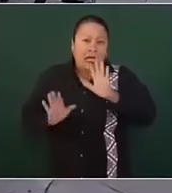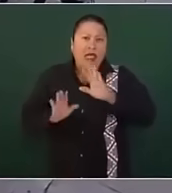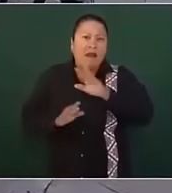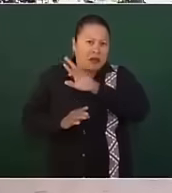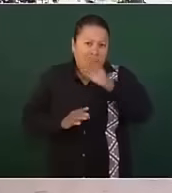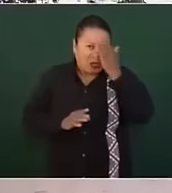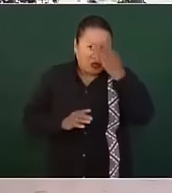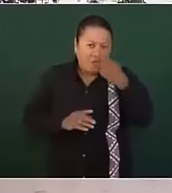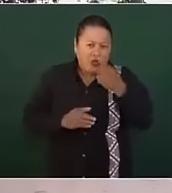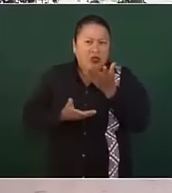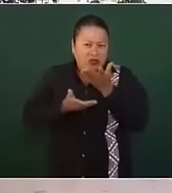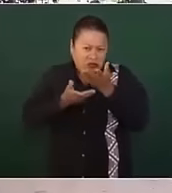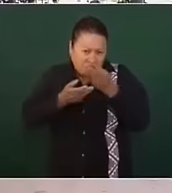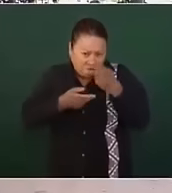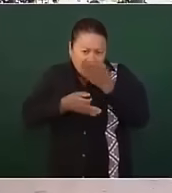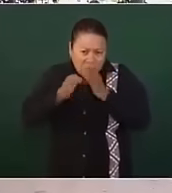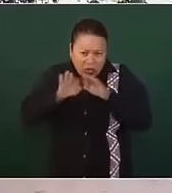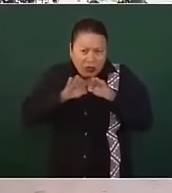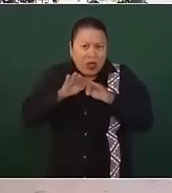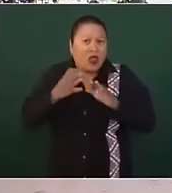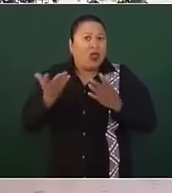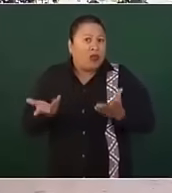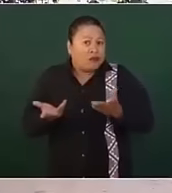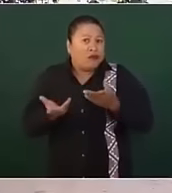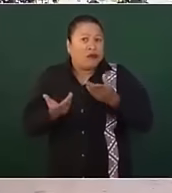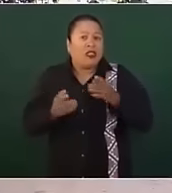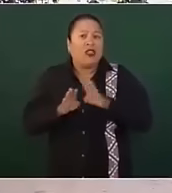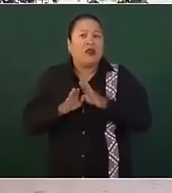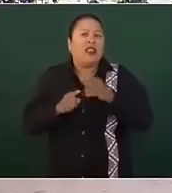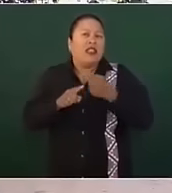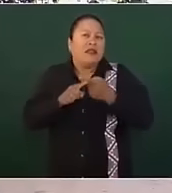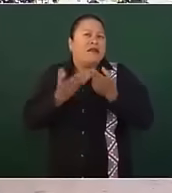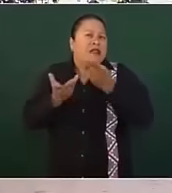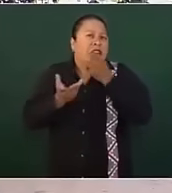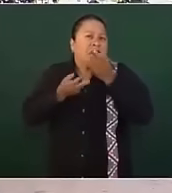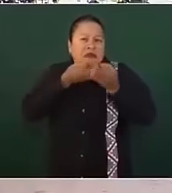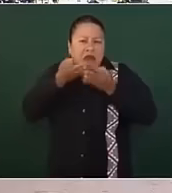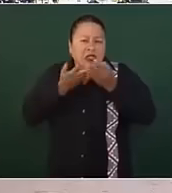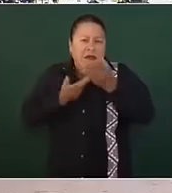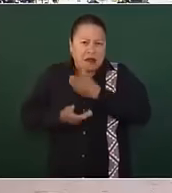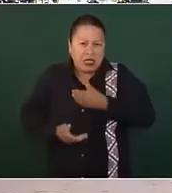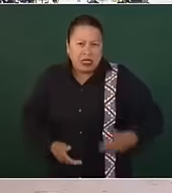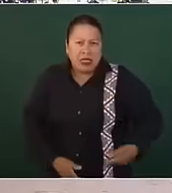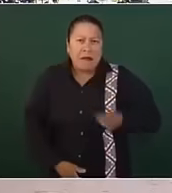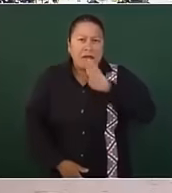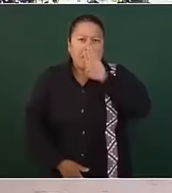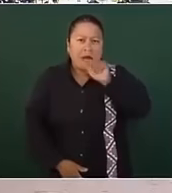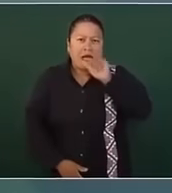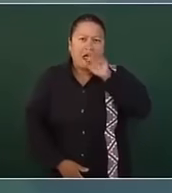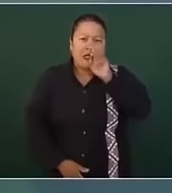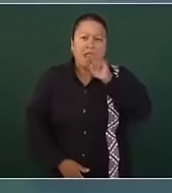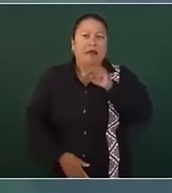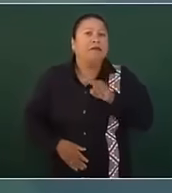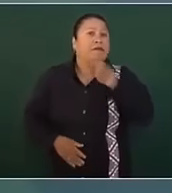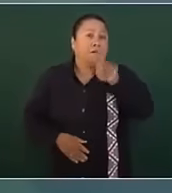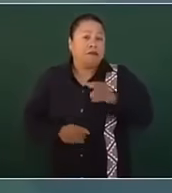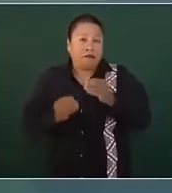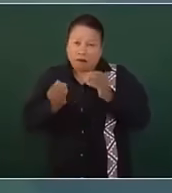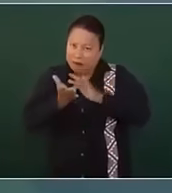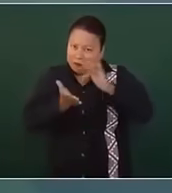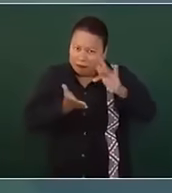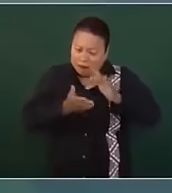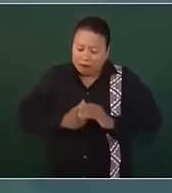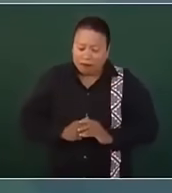labor, presidente, si hay algún comentario sobre esta misiva del presidente Biden. Bueno, que le agradecemos